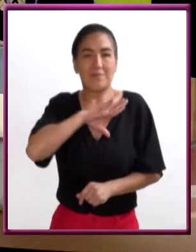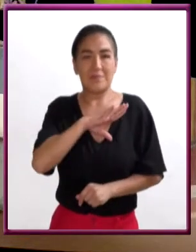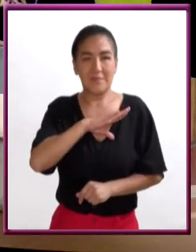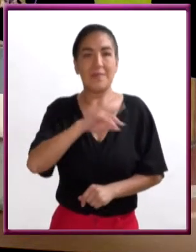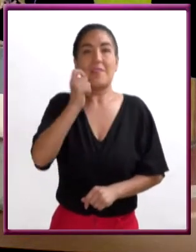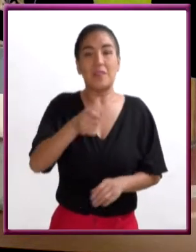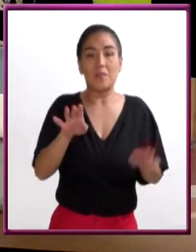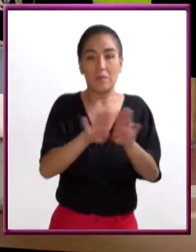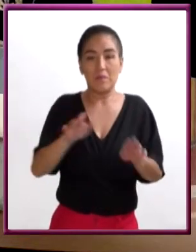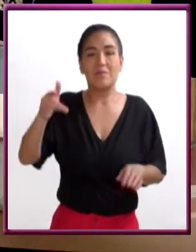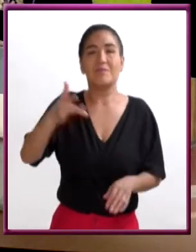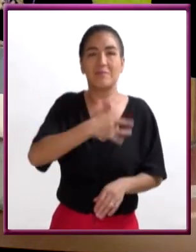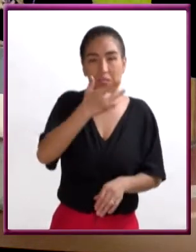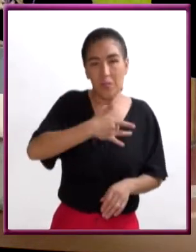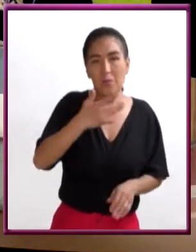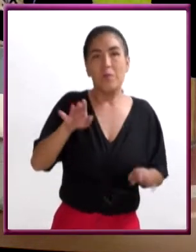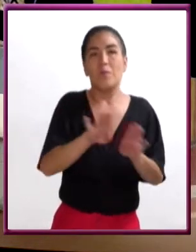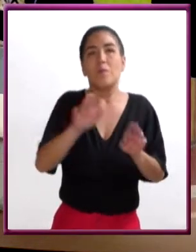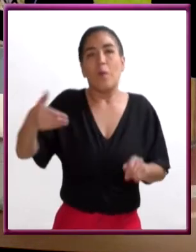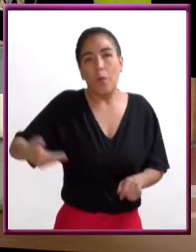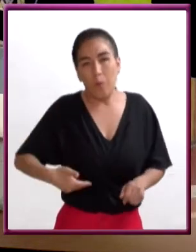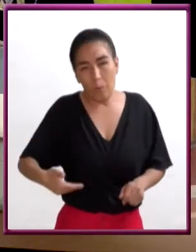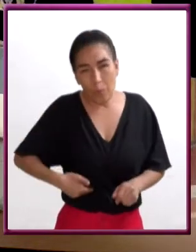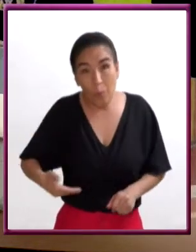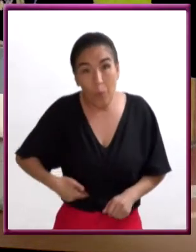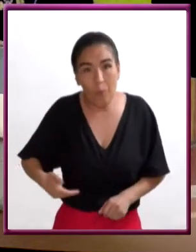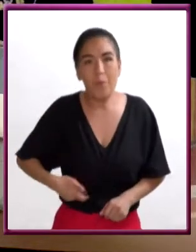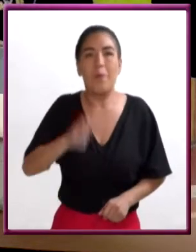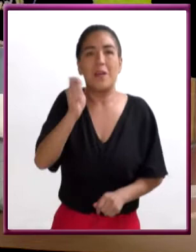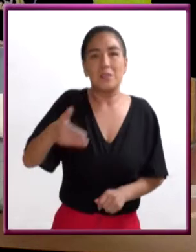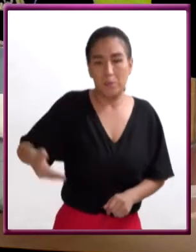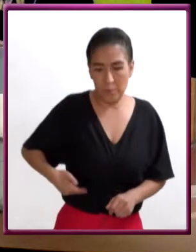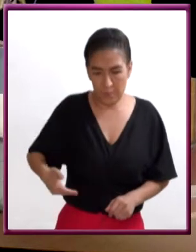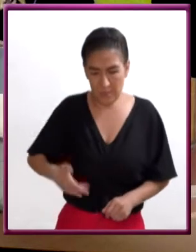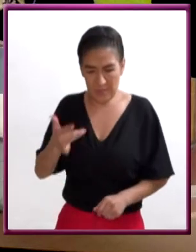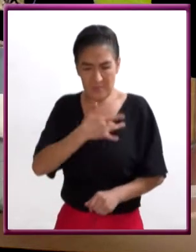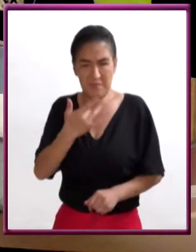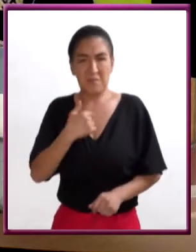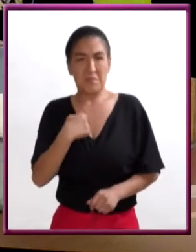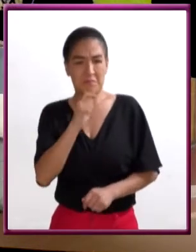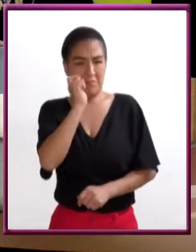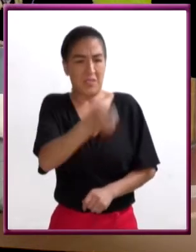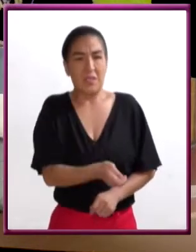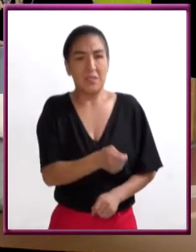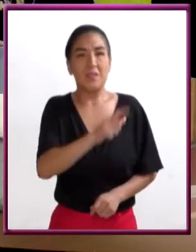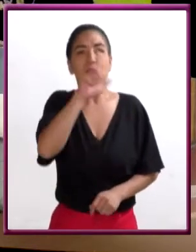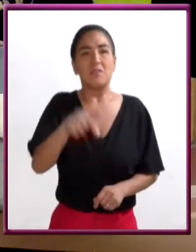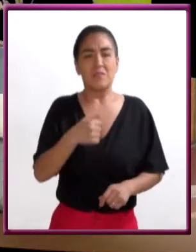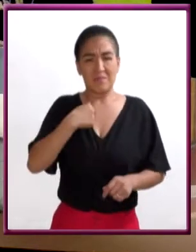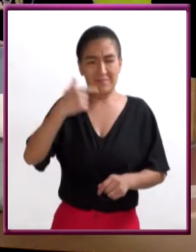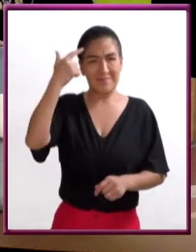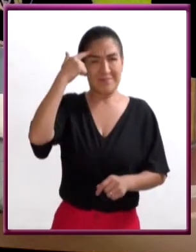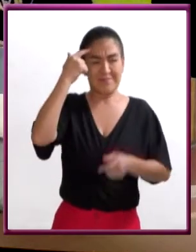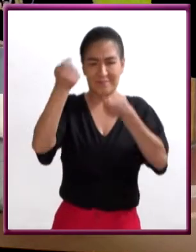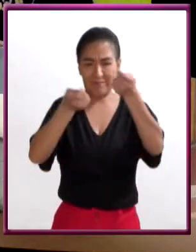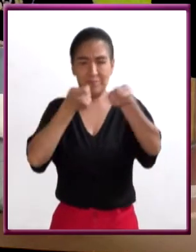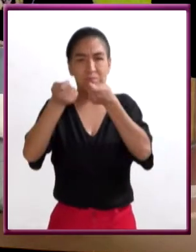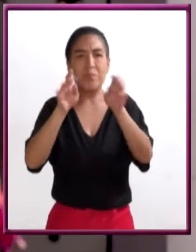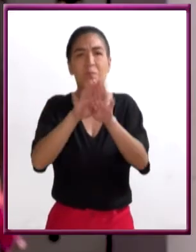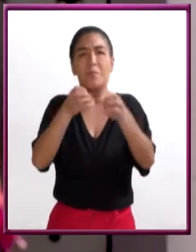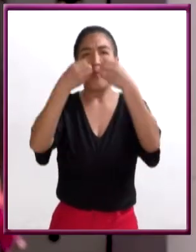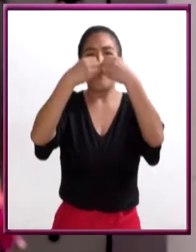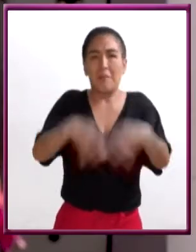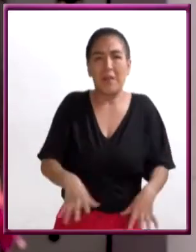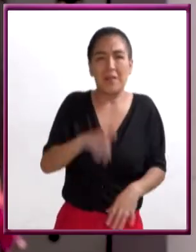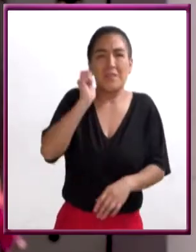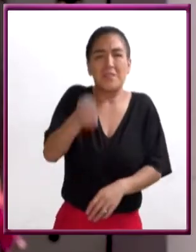autoestima. También hay sentimientos de culpa con relación a lo que se está viviendo y la sensación de que se está perdiendo la cordura.